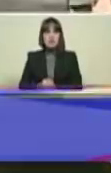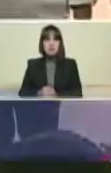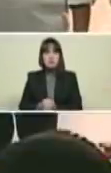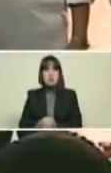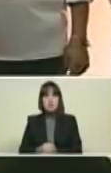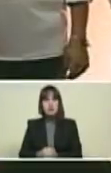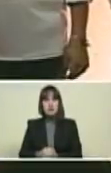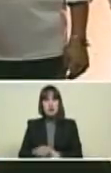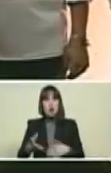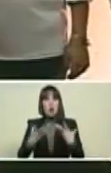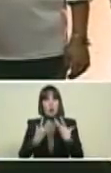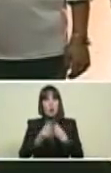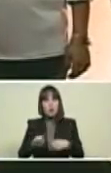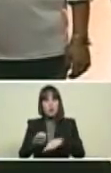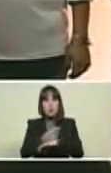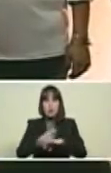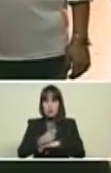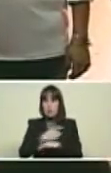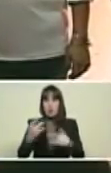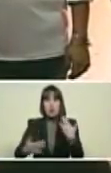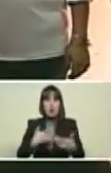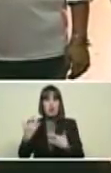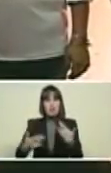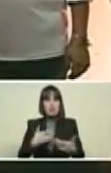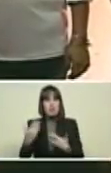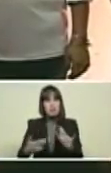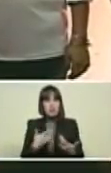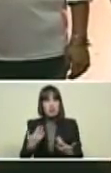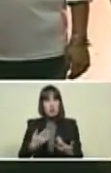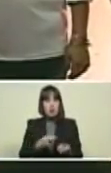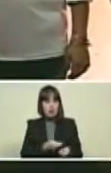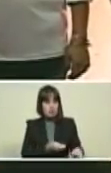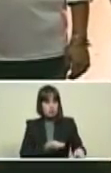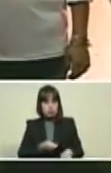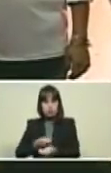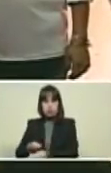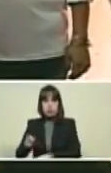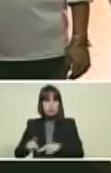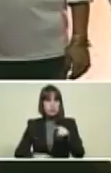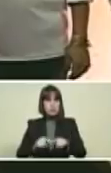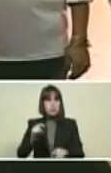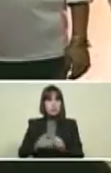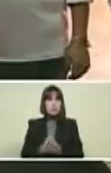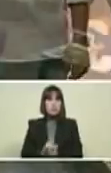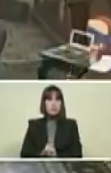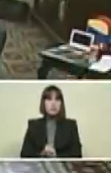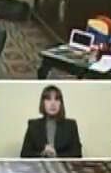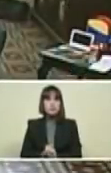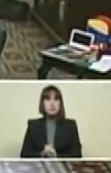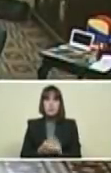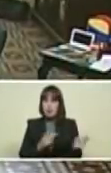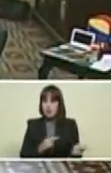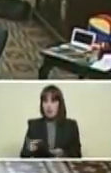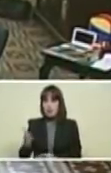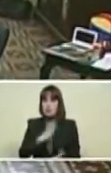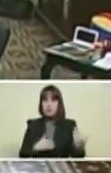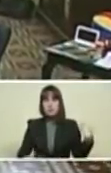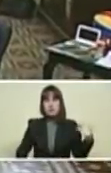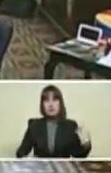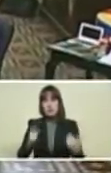con el gobernador activo en la jornada de mantenimiento. Esta es mi escuela. Adelante,